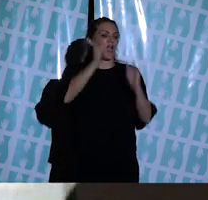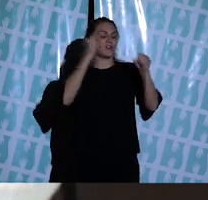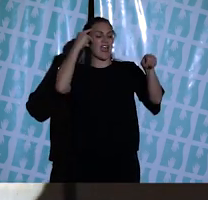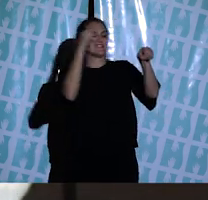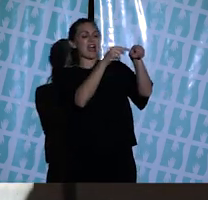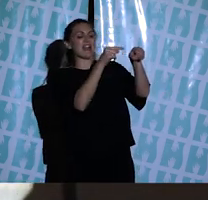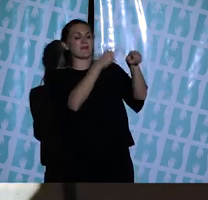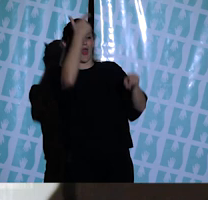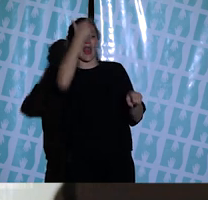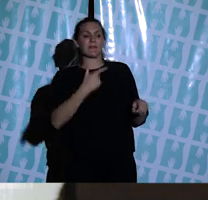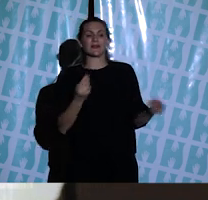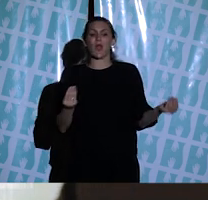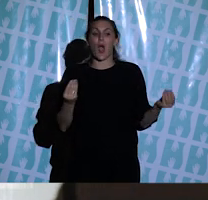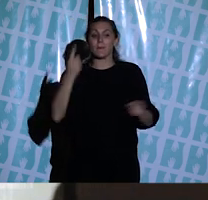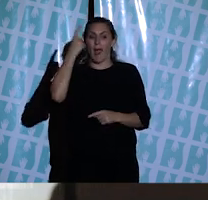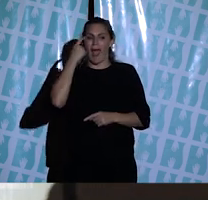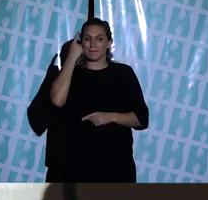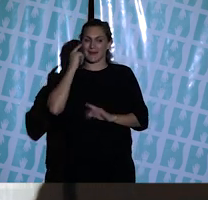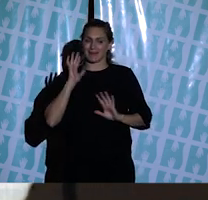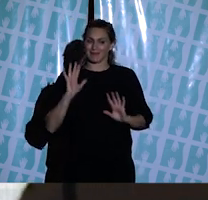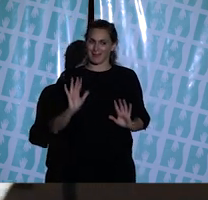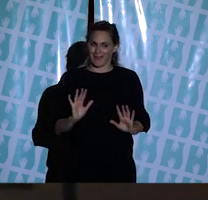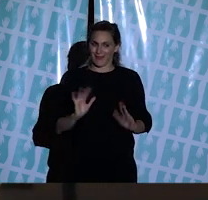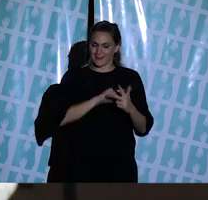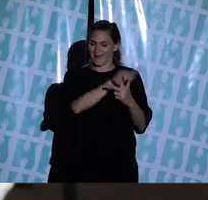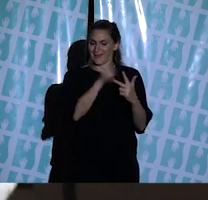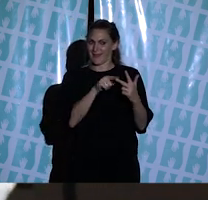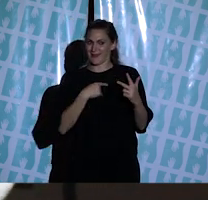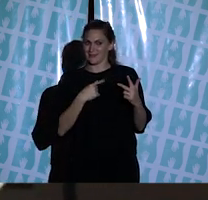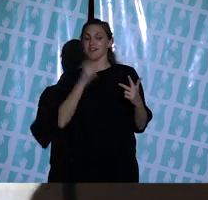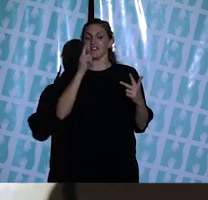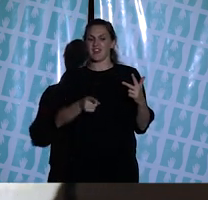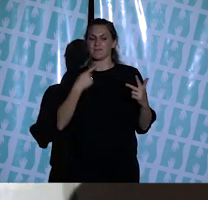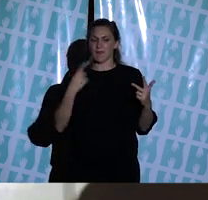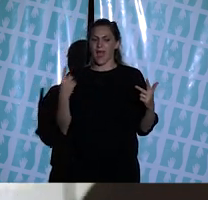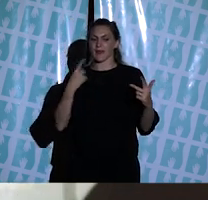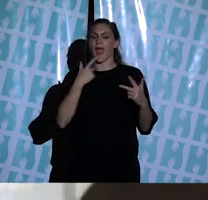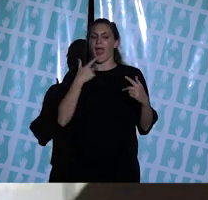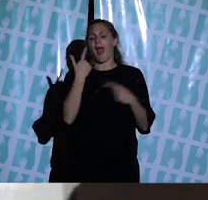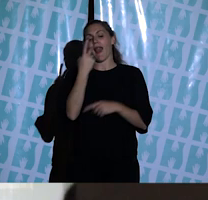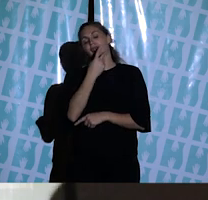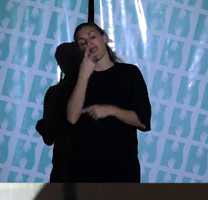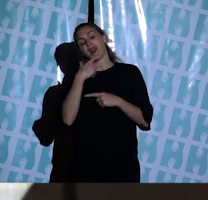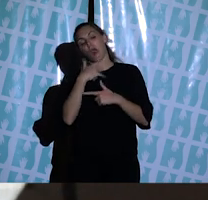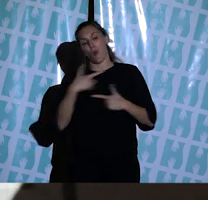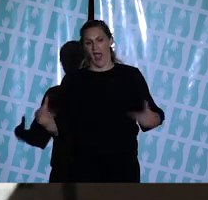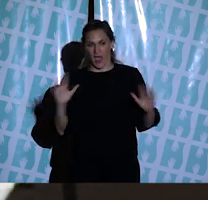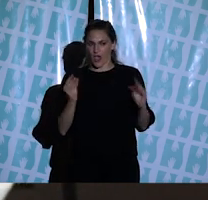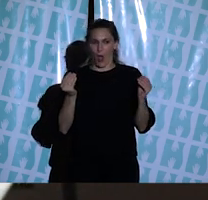cerebro humano como aprendizaje? Y el lenguaje. Lo voy a hacer bien corto esto, porque es